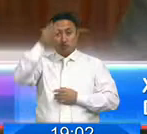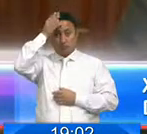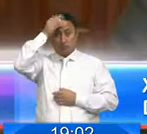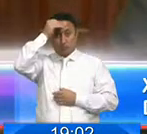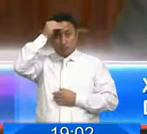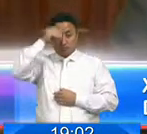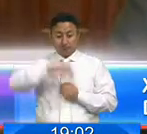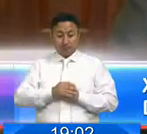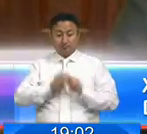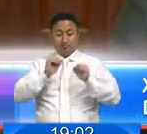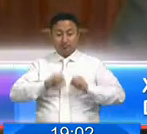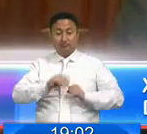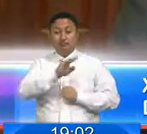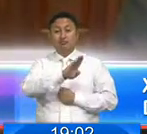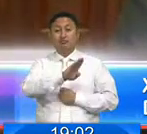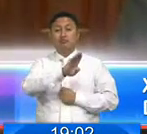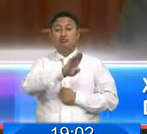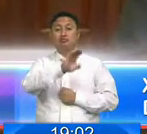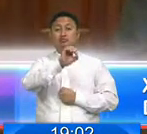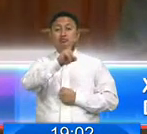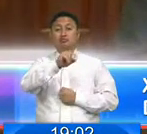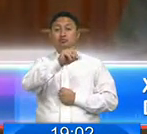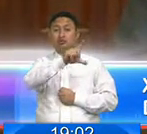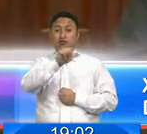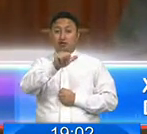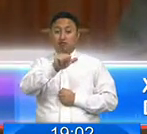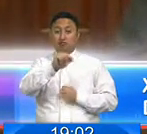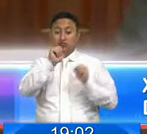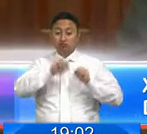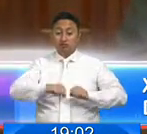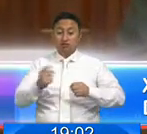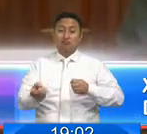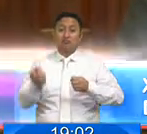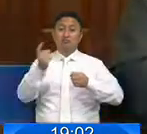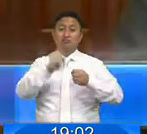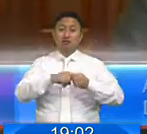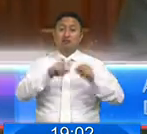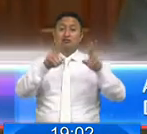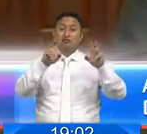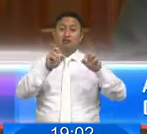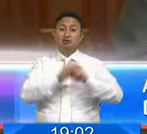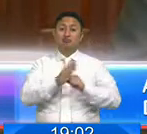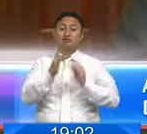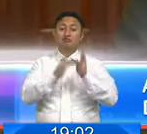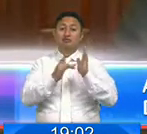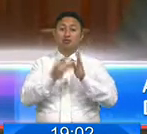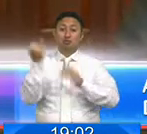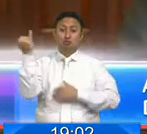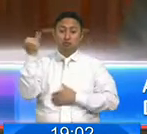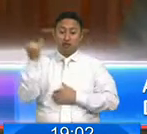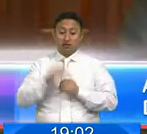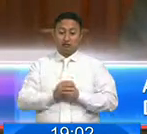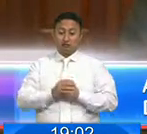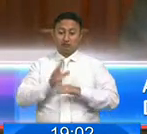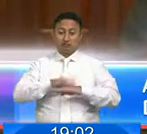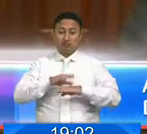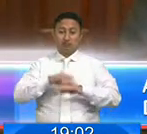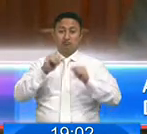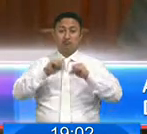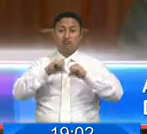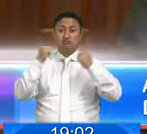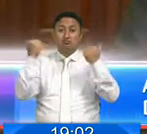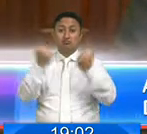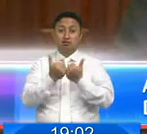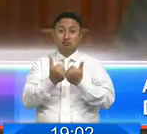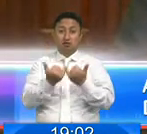así como la legisladora Viviana Bonilla, podrán ser vinculados al caso denominado Arroz Verde, esto una vez que el Pleno de la Asamblea